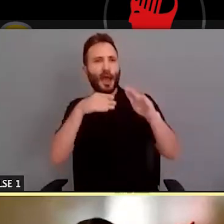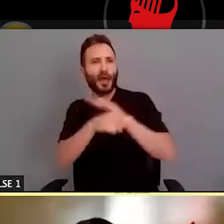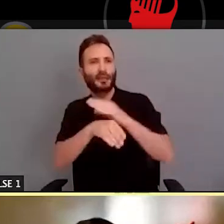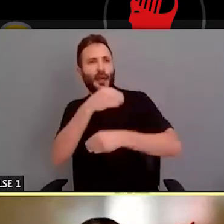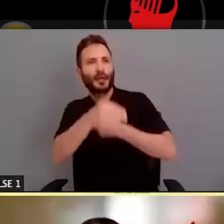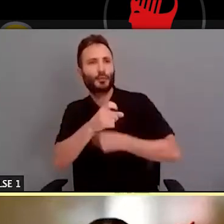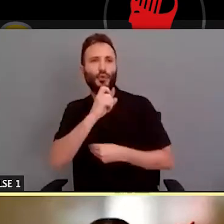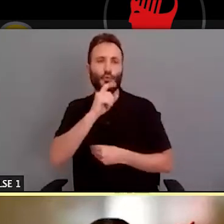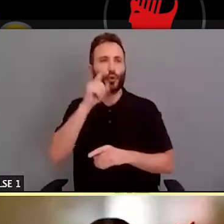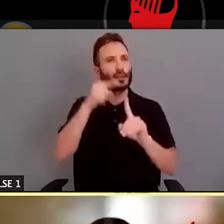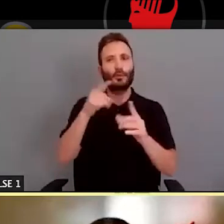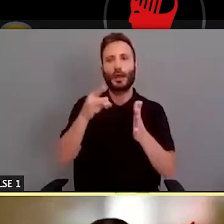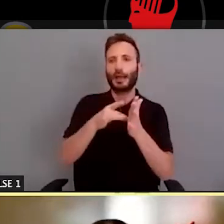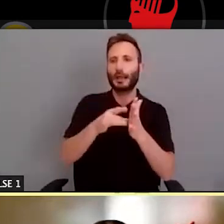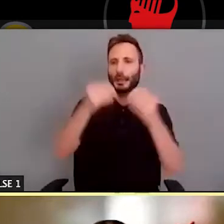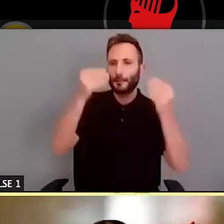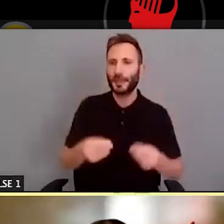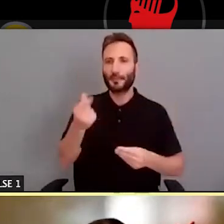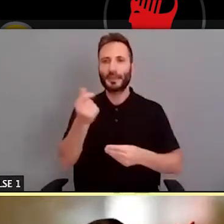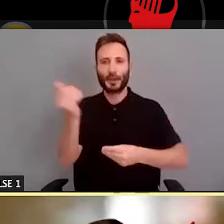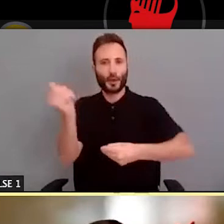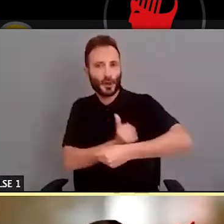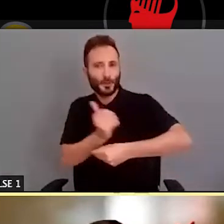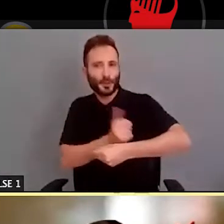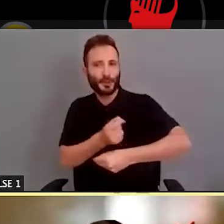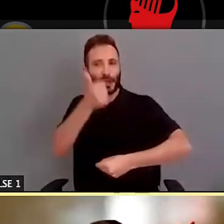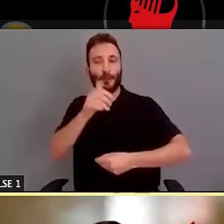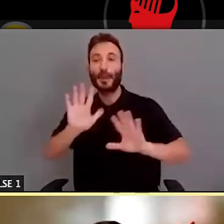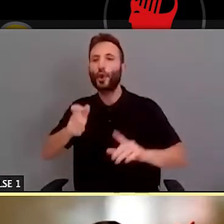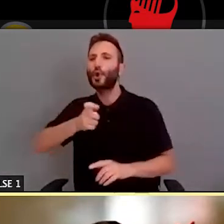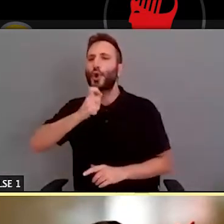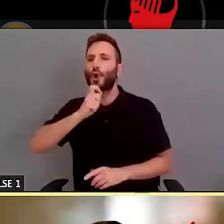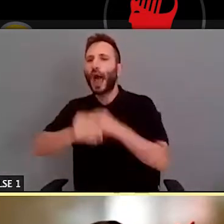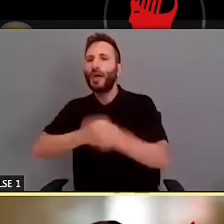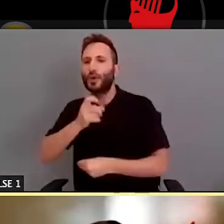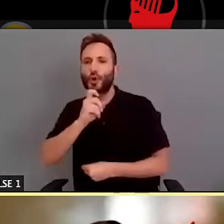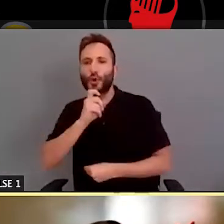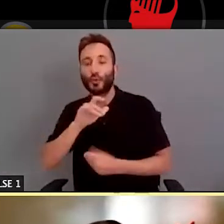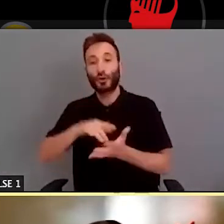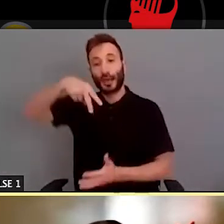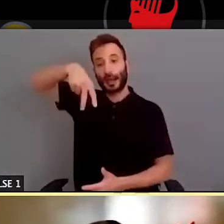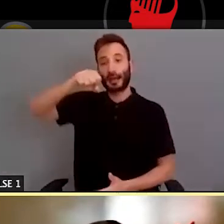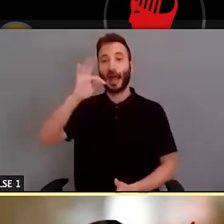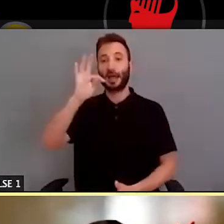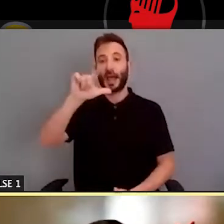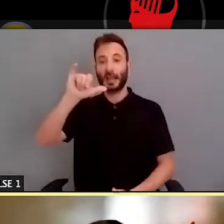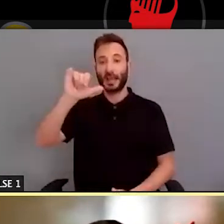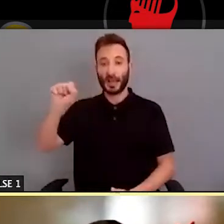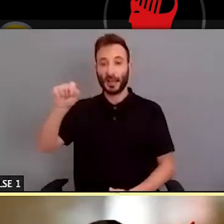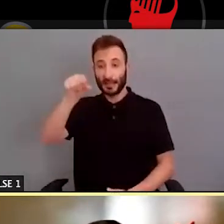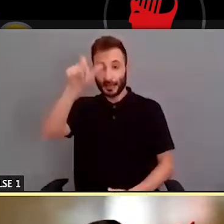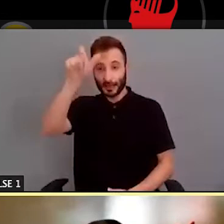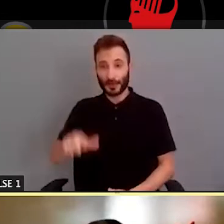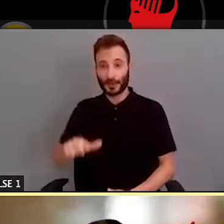de calidad, para ganar más dinero, pero ¿cómo hacerlo? Natalia nos va a hablar de ello. Natalia Ortiz de Zárate, licenciada en